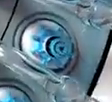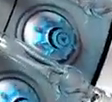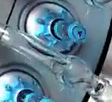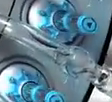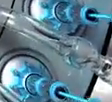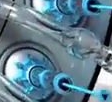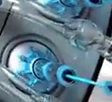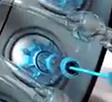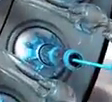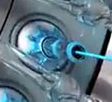por y